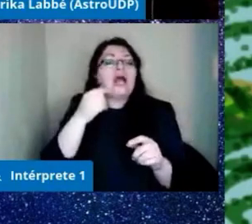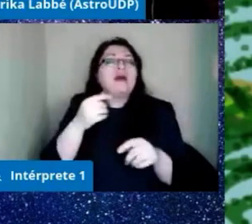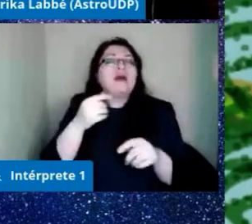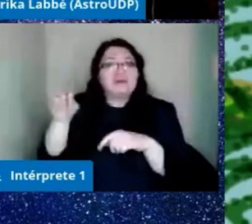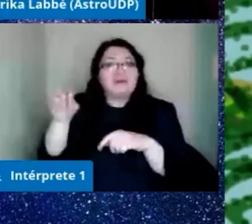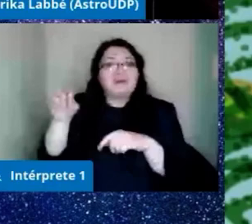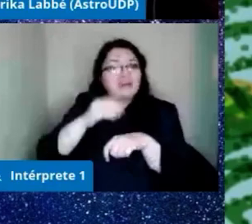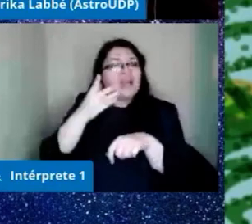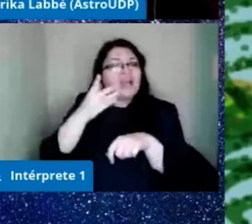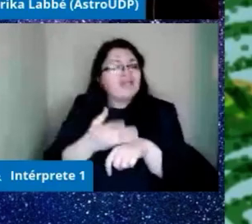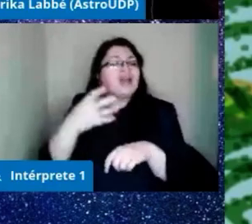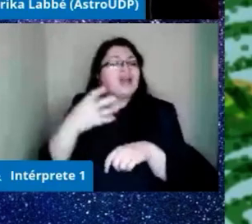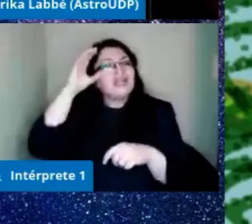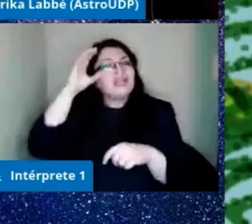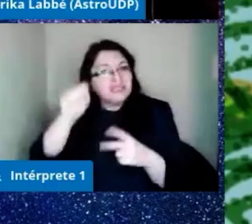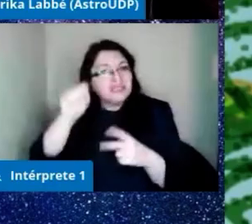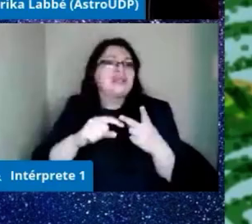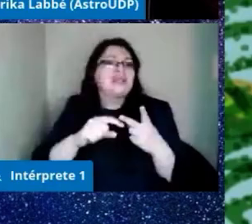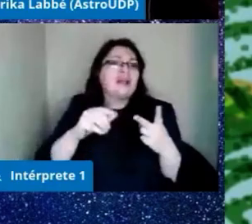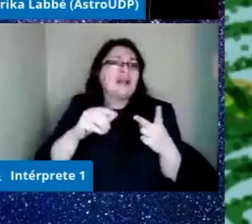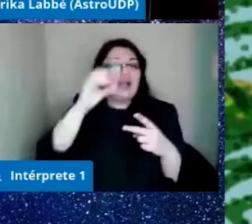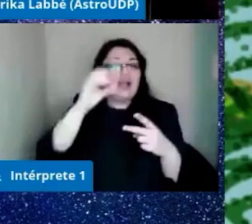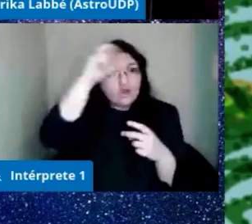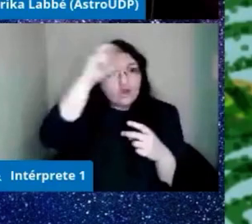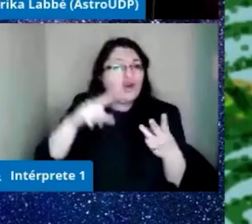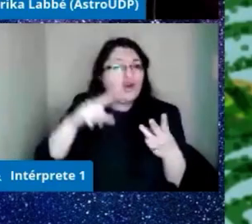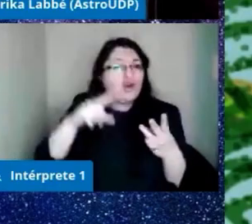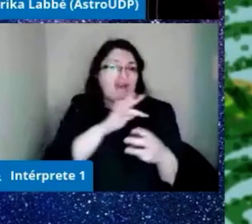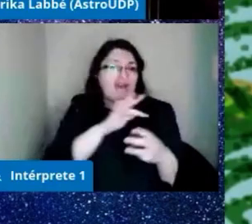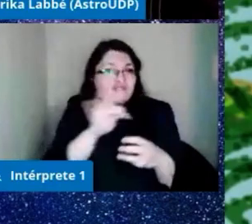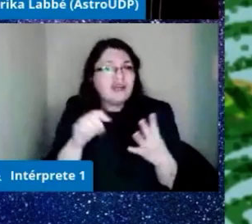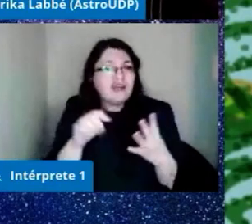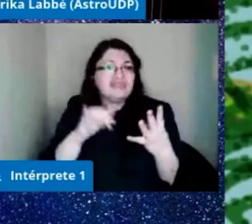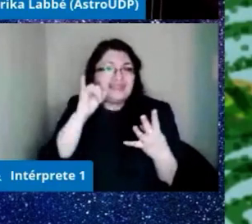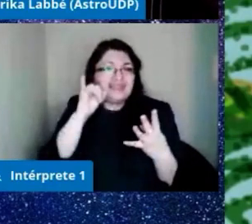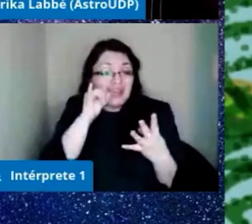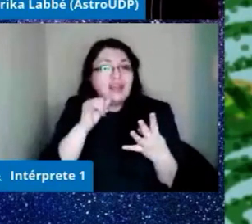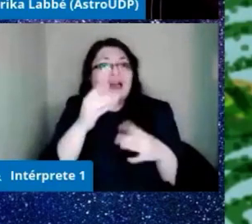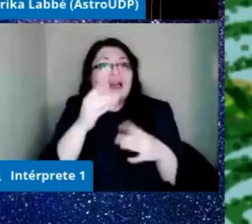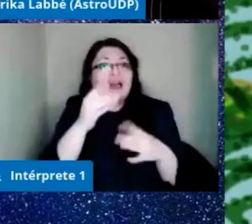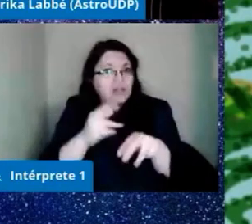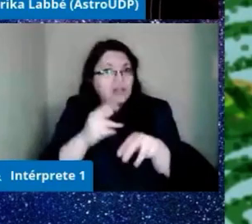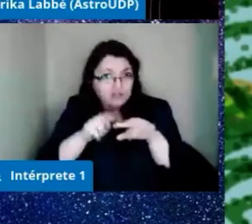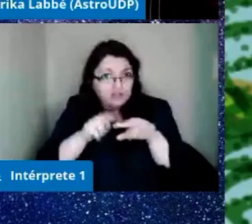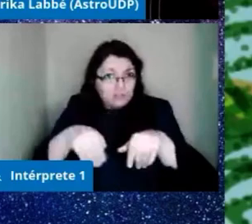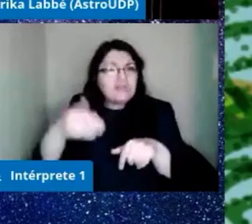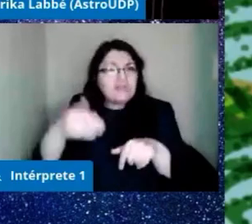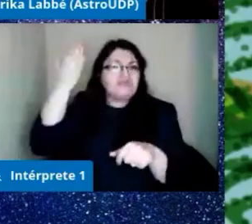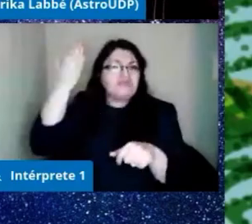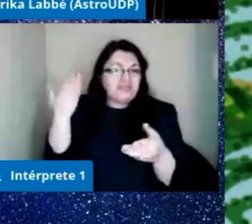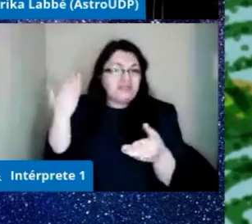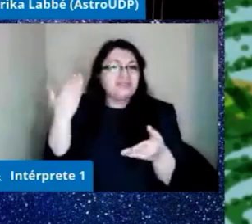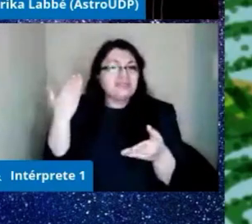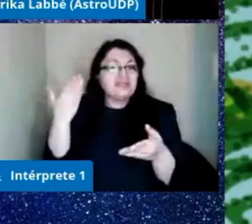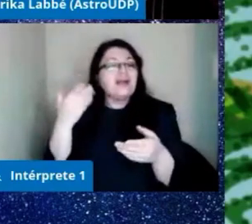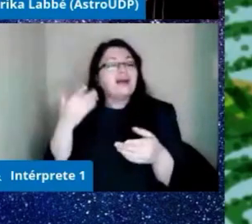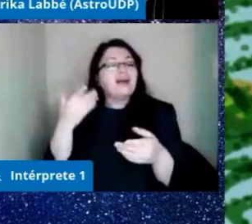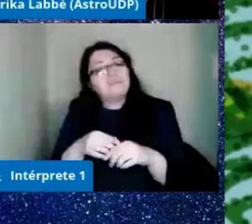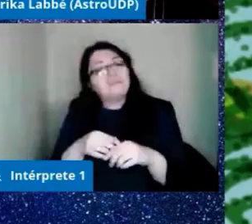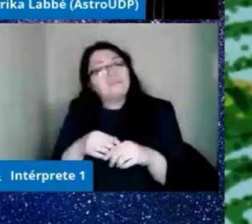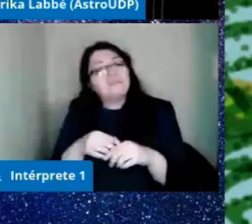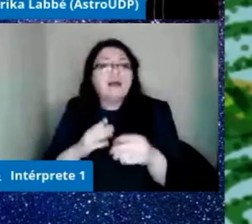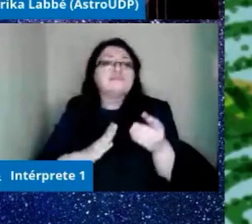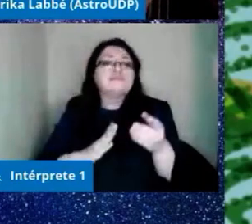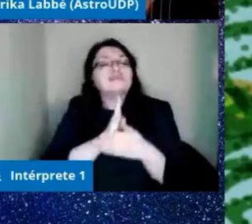en Francia, en Italia, ya estaban haciéndose ese tipo de cosas hace un tiempo. Entonces nos conectamos con instituciones como